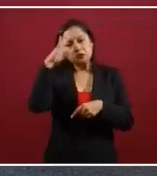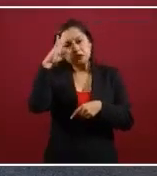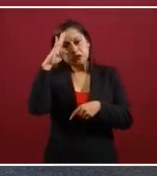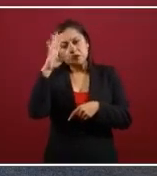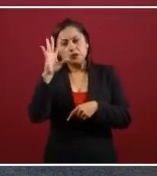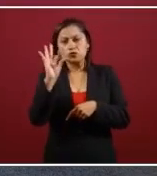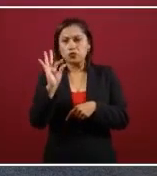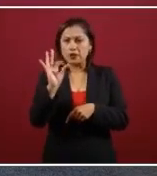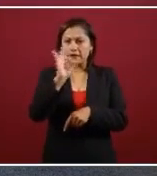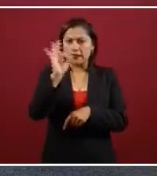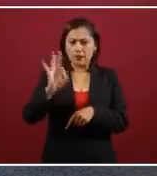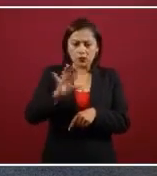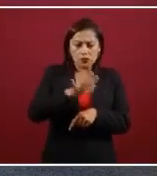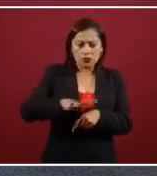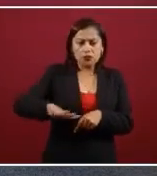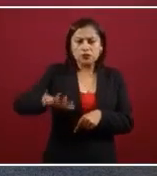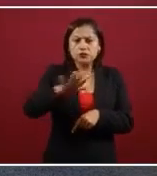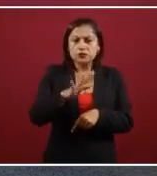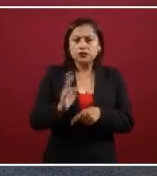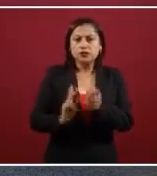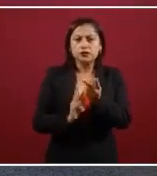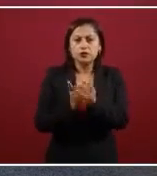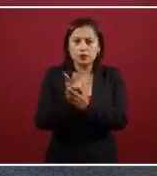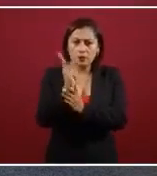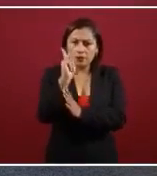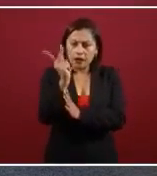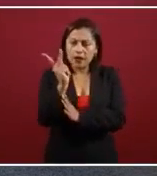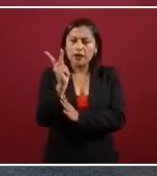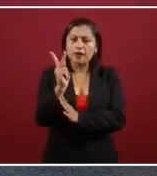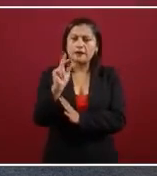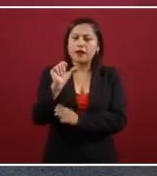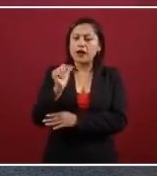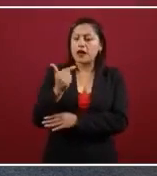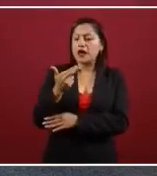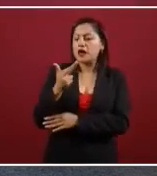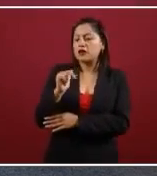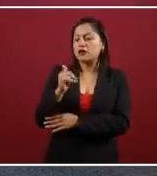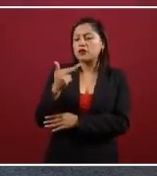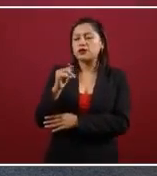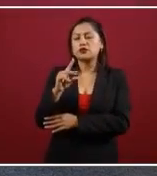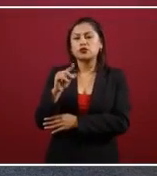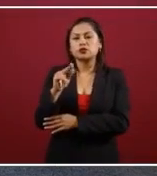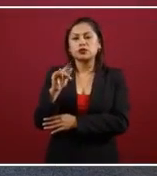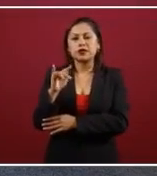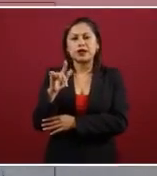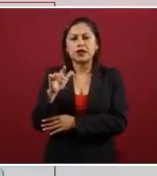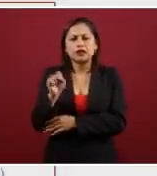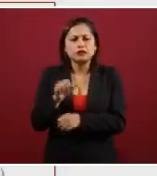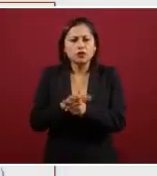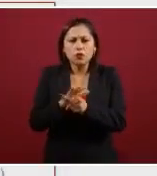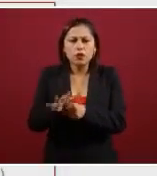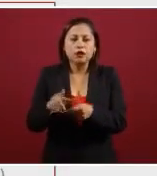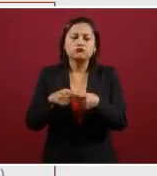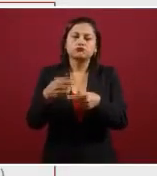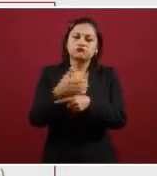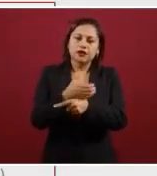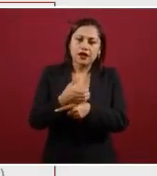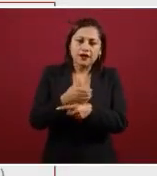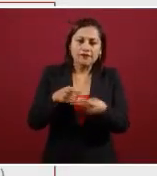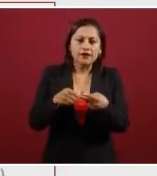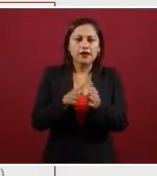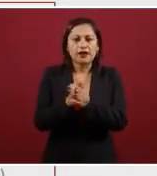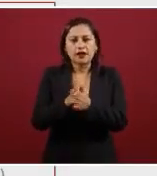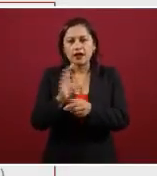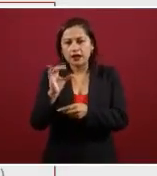de plantas agroindustriales. Cuando hablamos de agroindustriales, hablamos del café, del cacao, maguey,